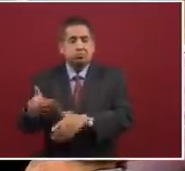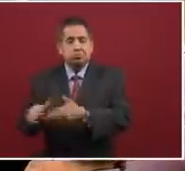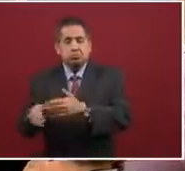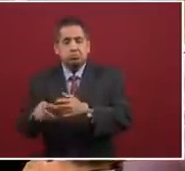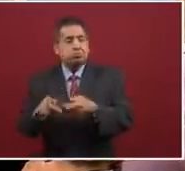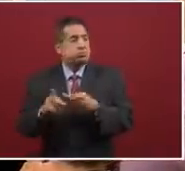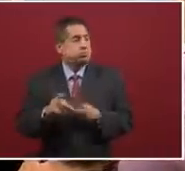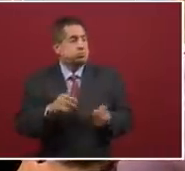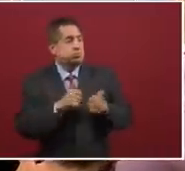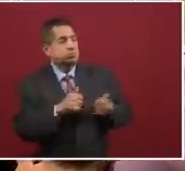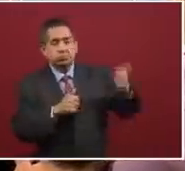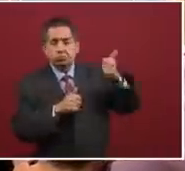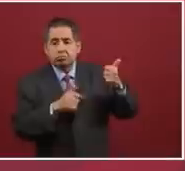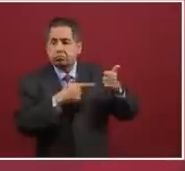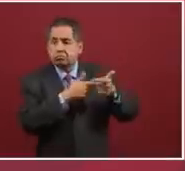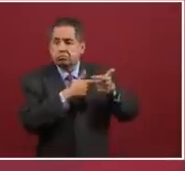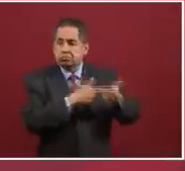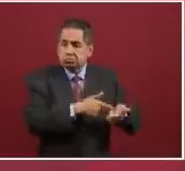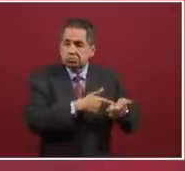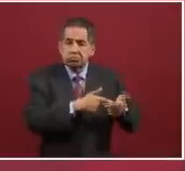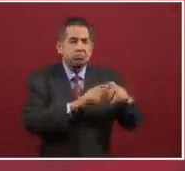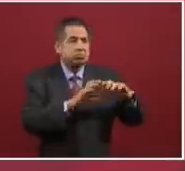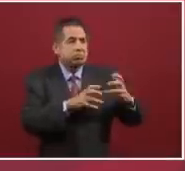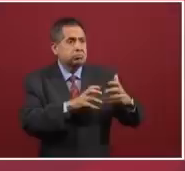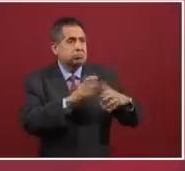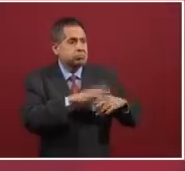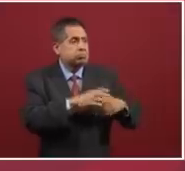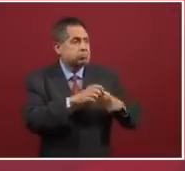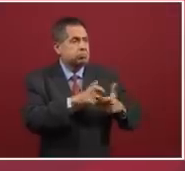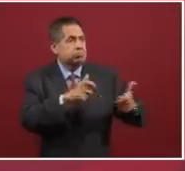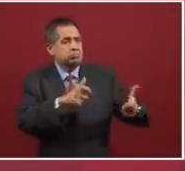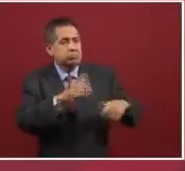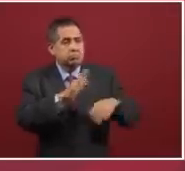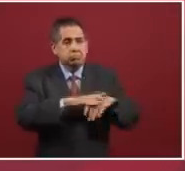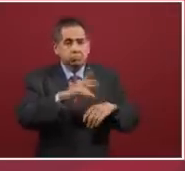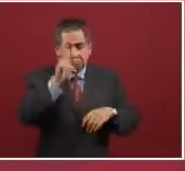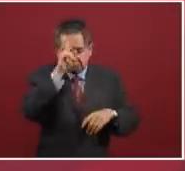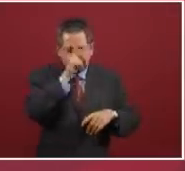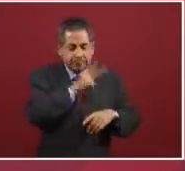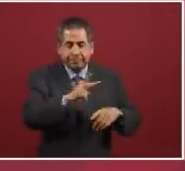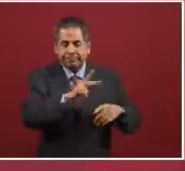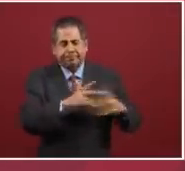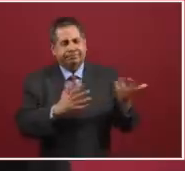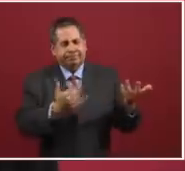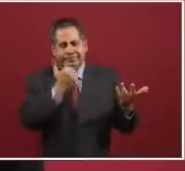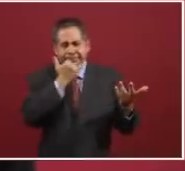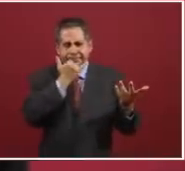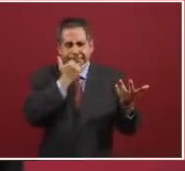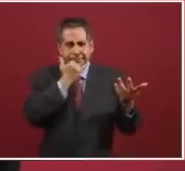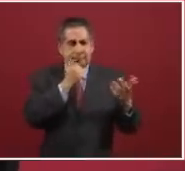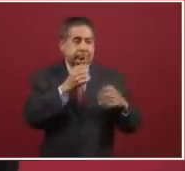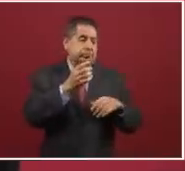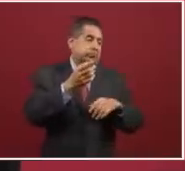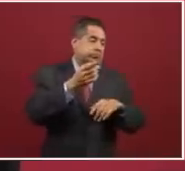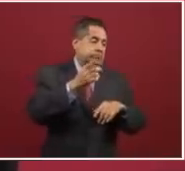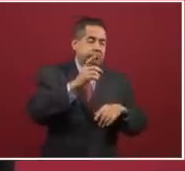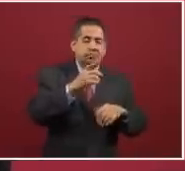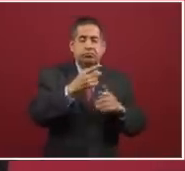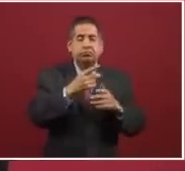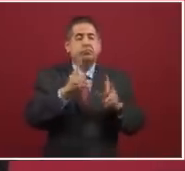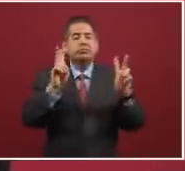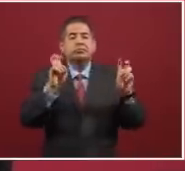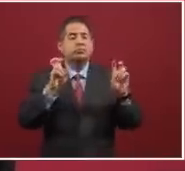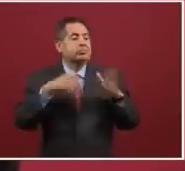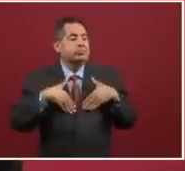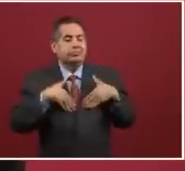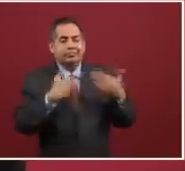sí, crecía cada vez más la estructura de los trabajadores de